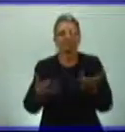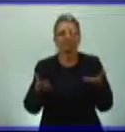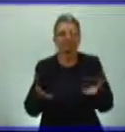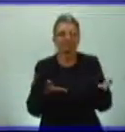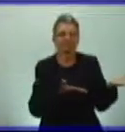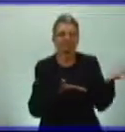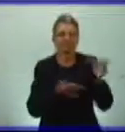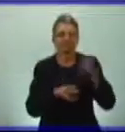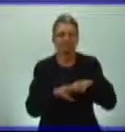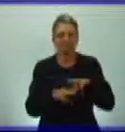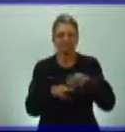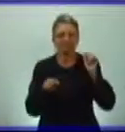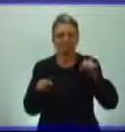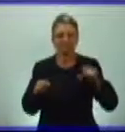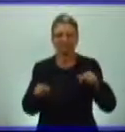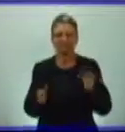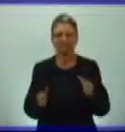Habana.